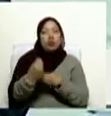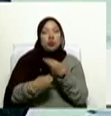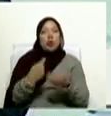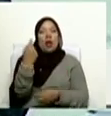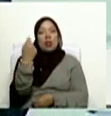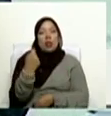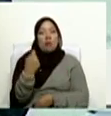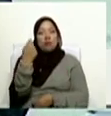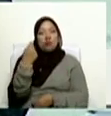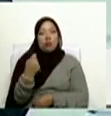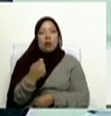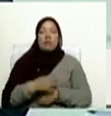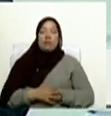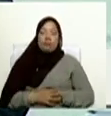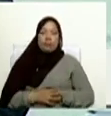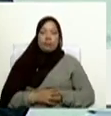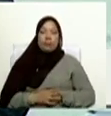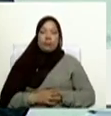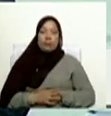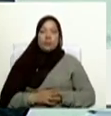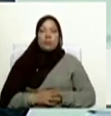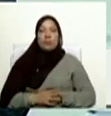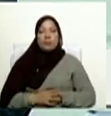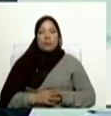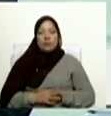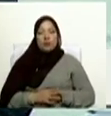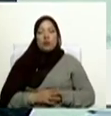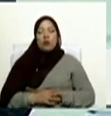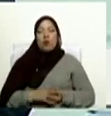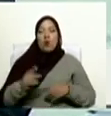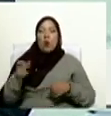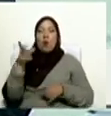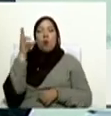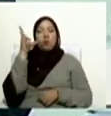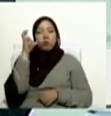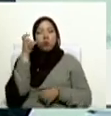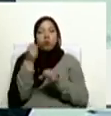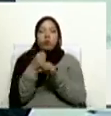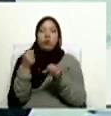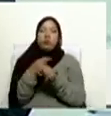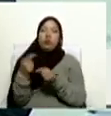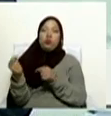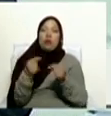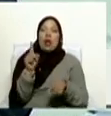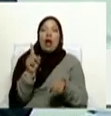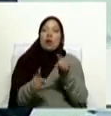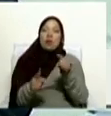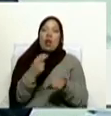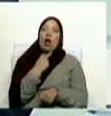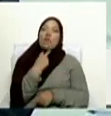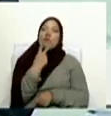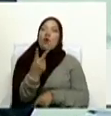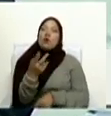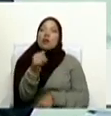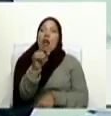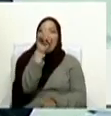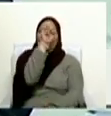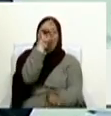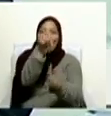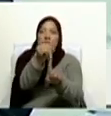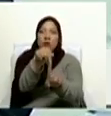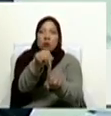nacional he escuchado afortunadamente muy minoritarias algunas voces que